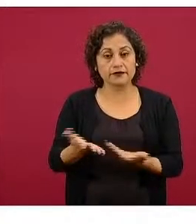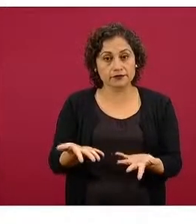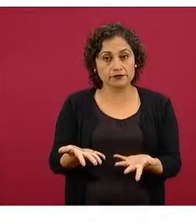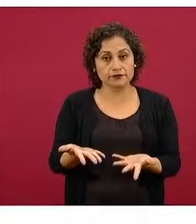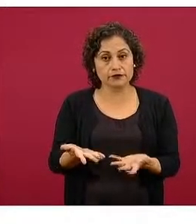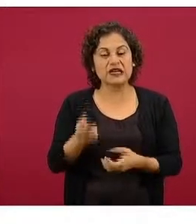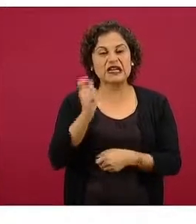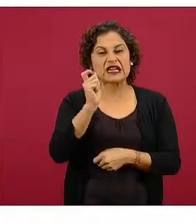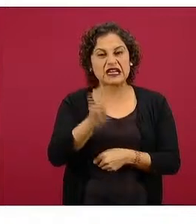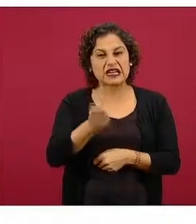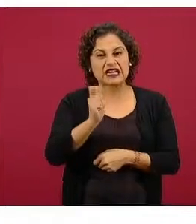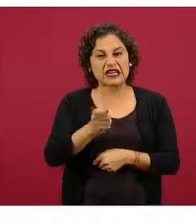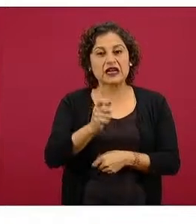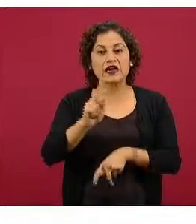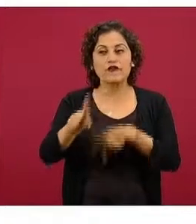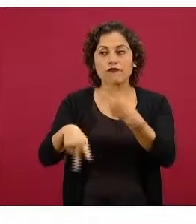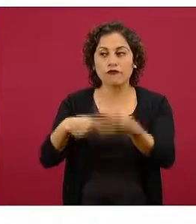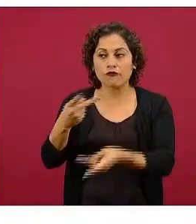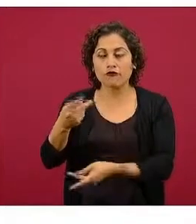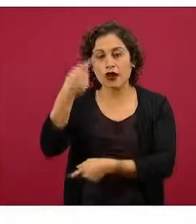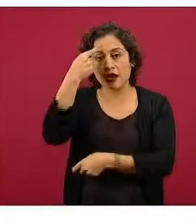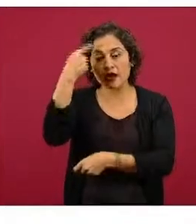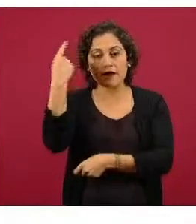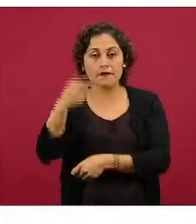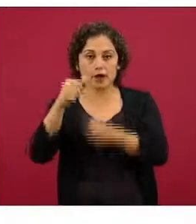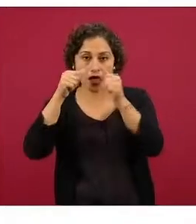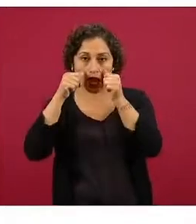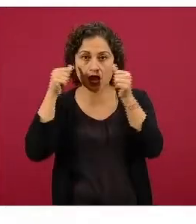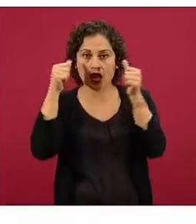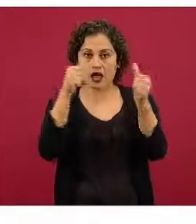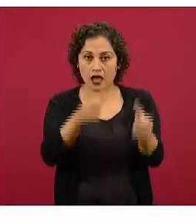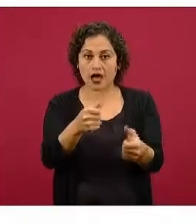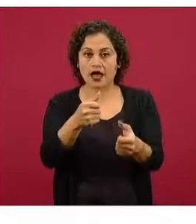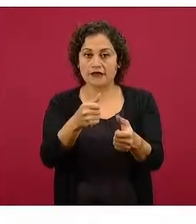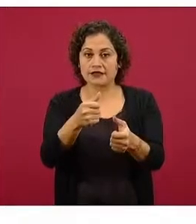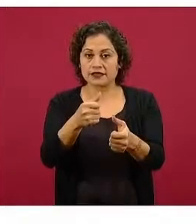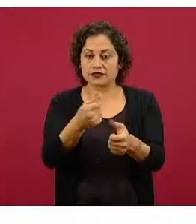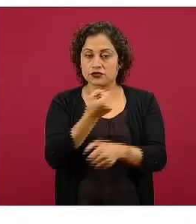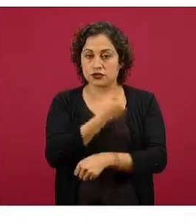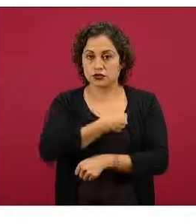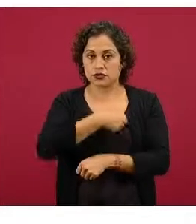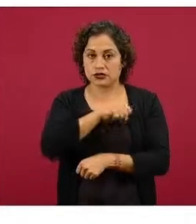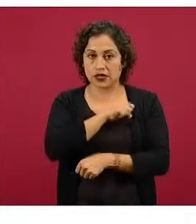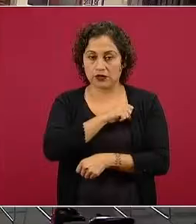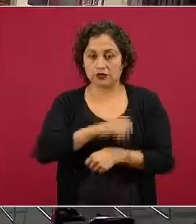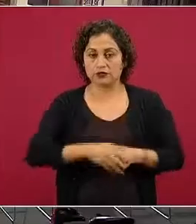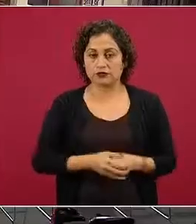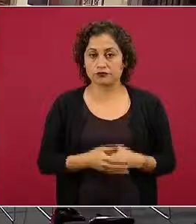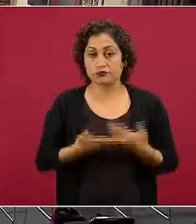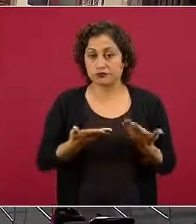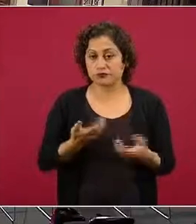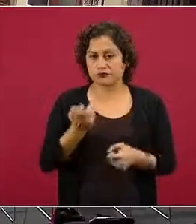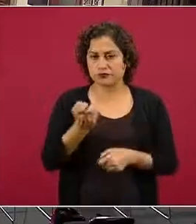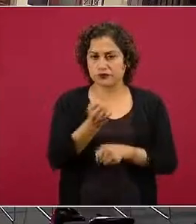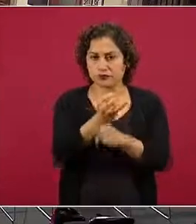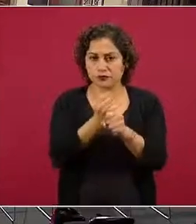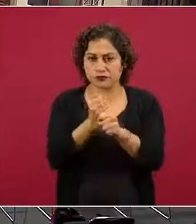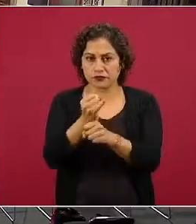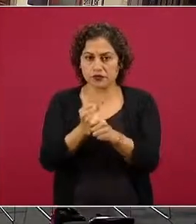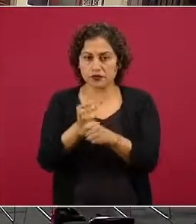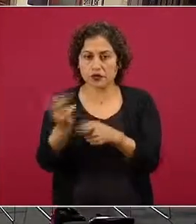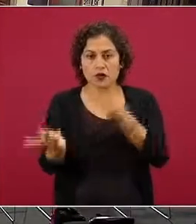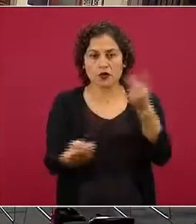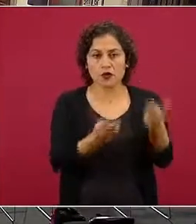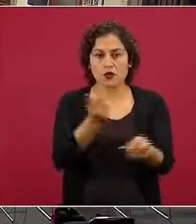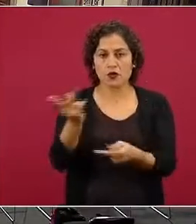10 acudió a los servicios de atención a la salud. Esto de acuerdo a la Encuesta Nacional de